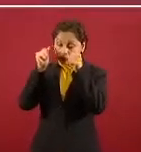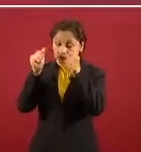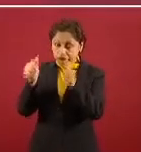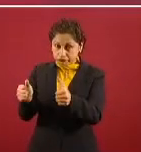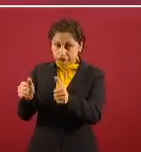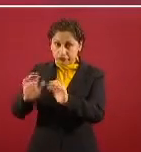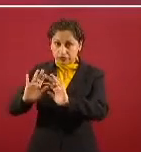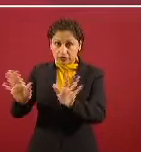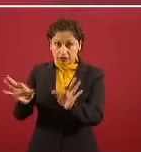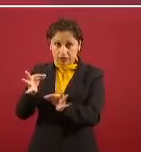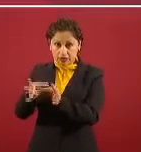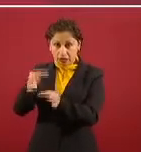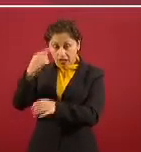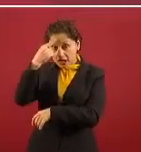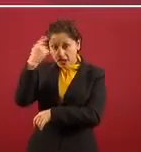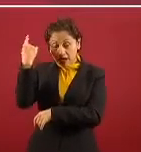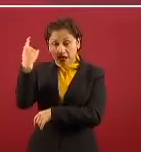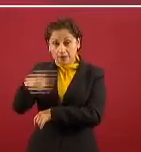se